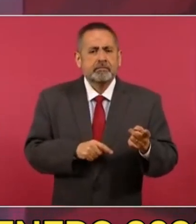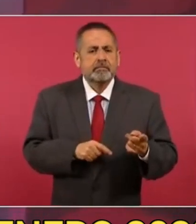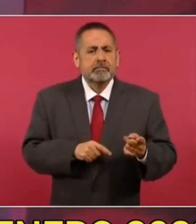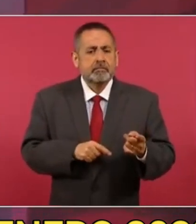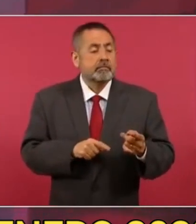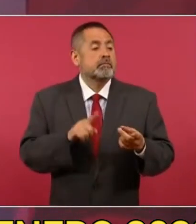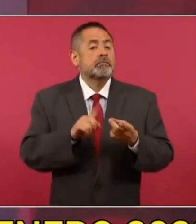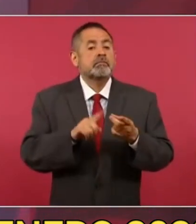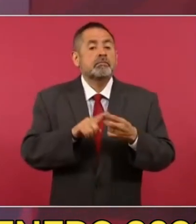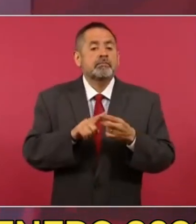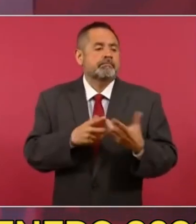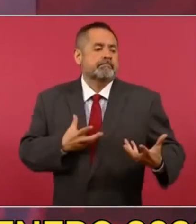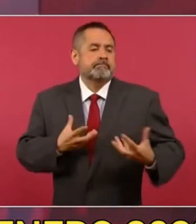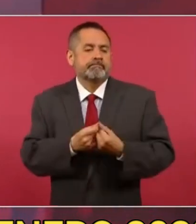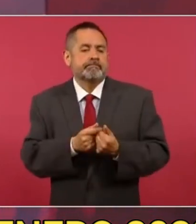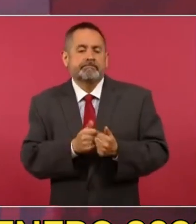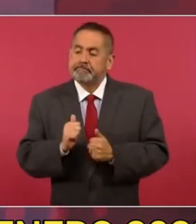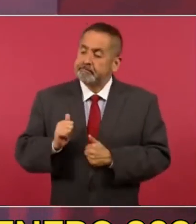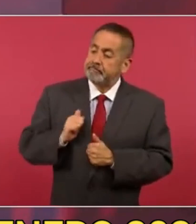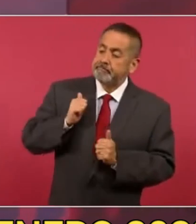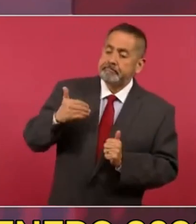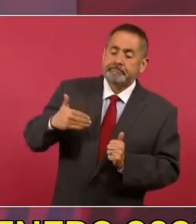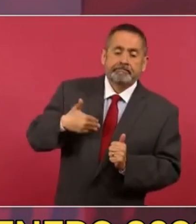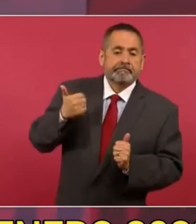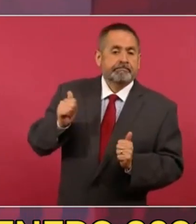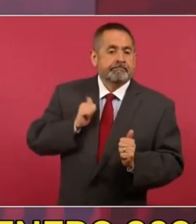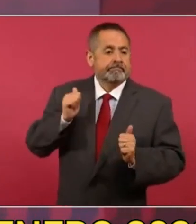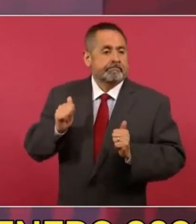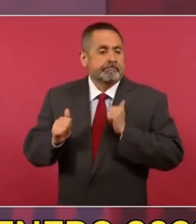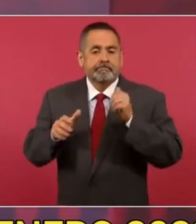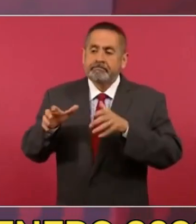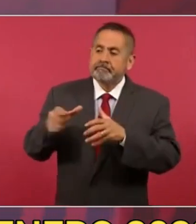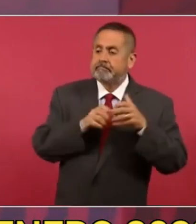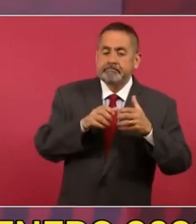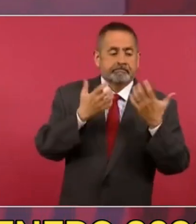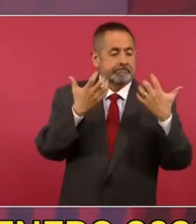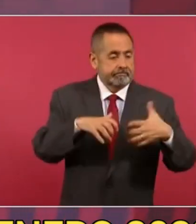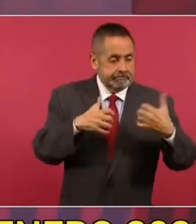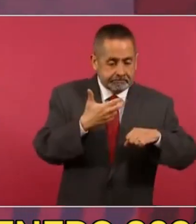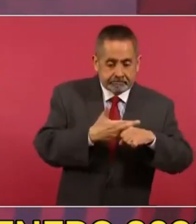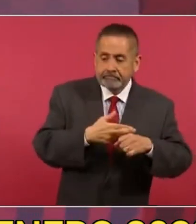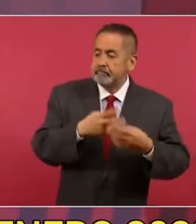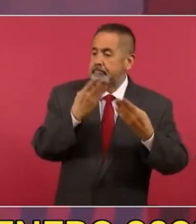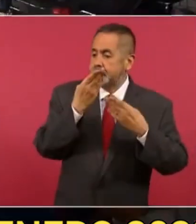habían sido beneficiados con una empresa, con un banco